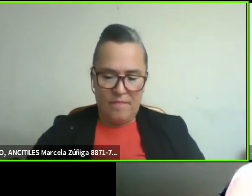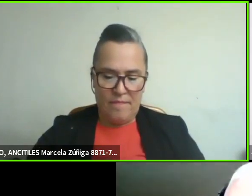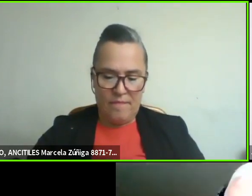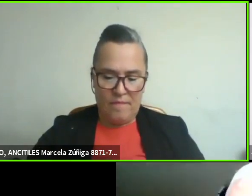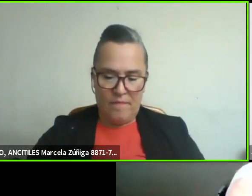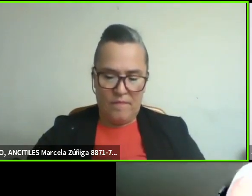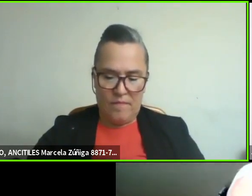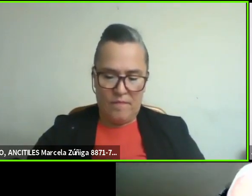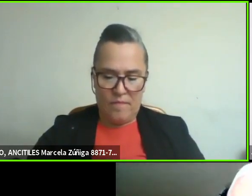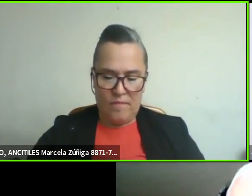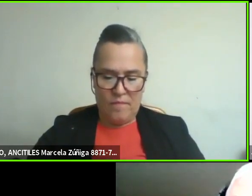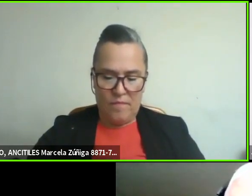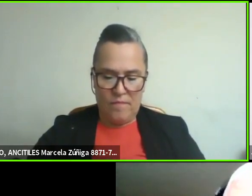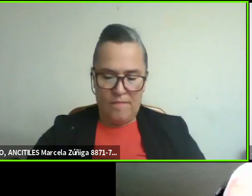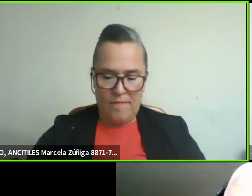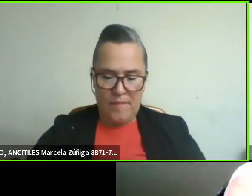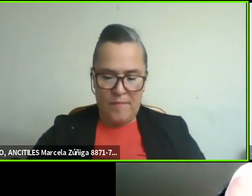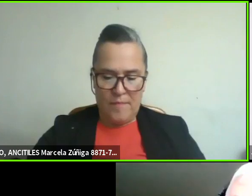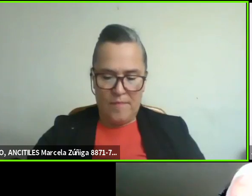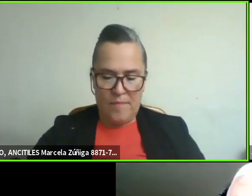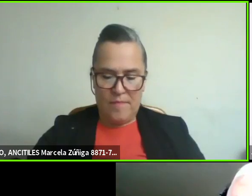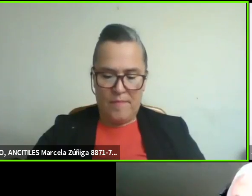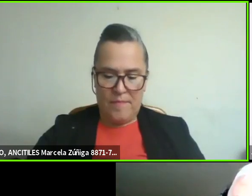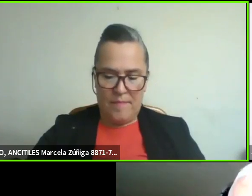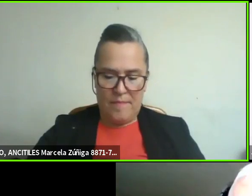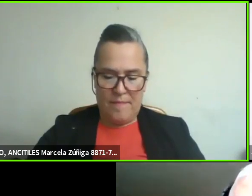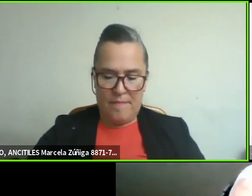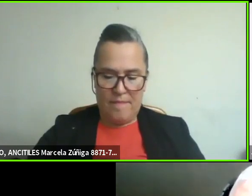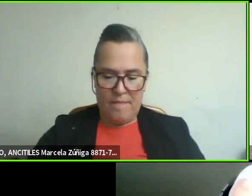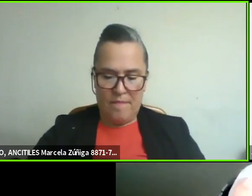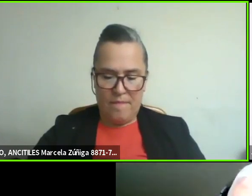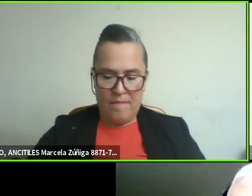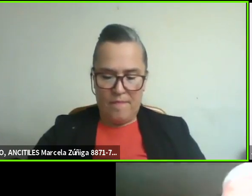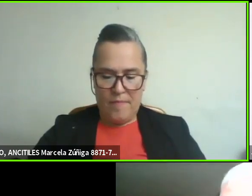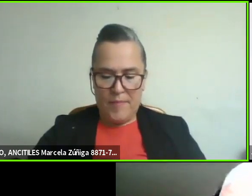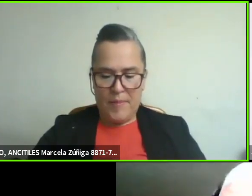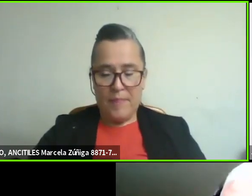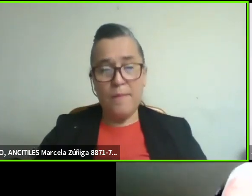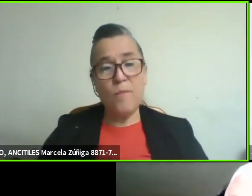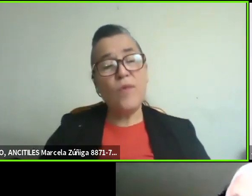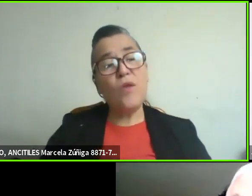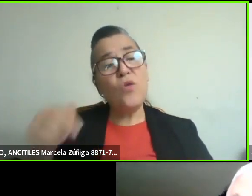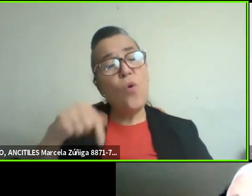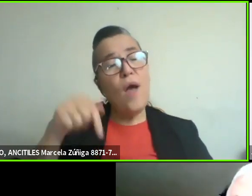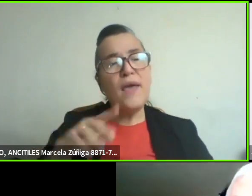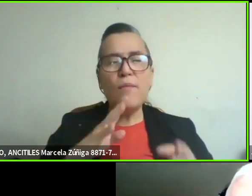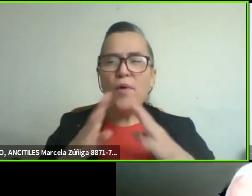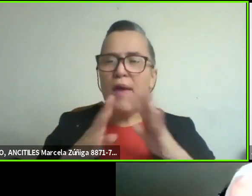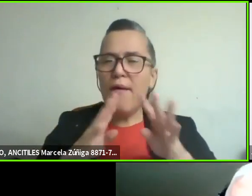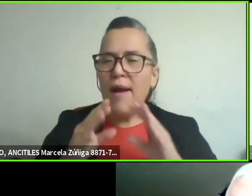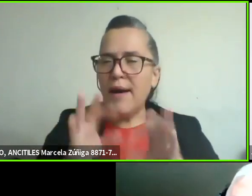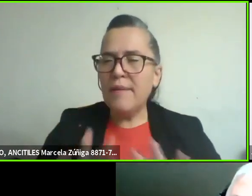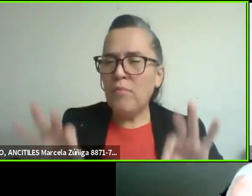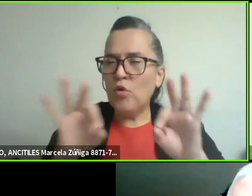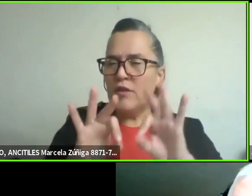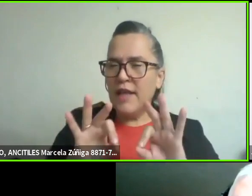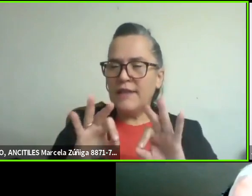tienen las universidades y voy a referirme aquí más en particular las universidades públicas pero también las privadas en